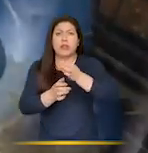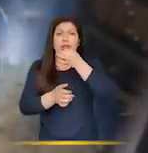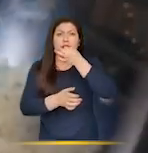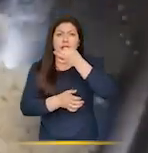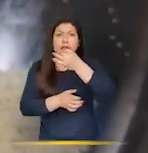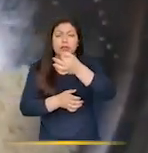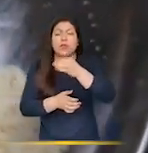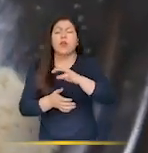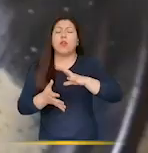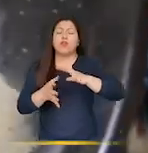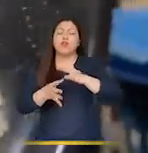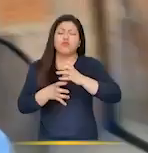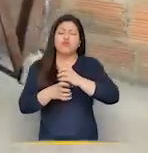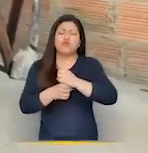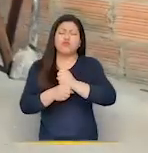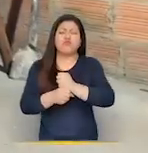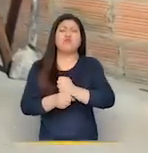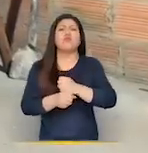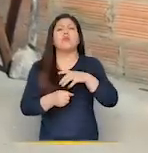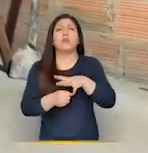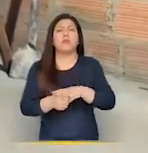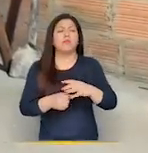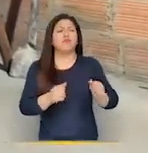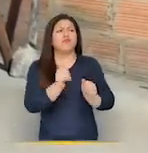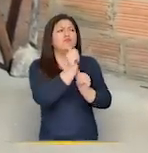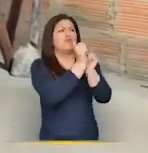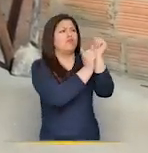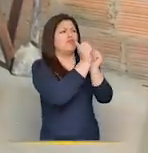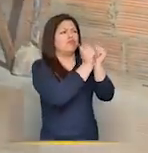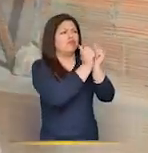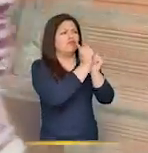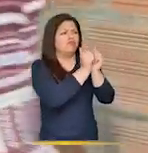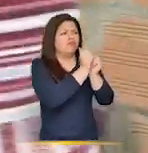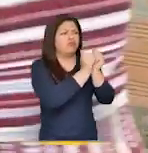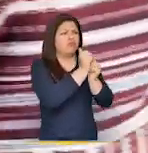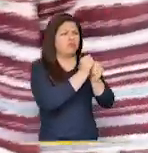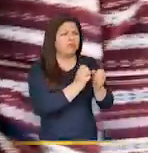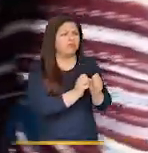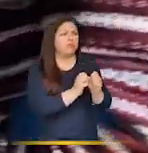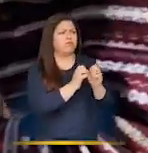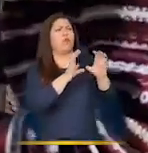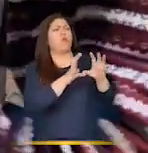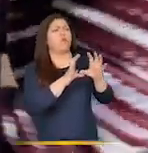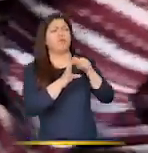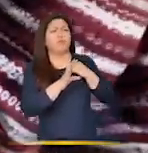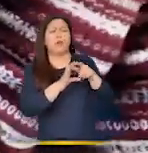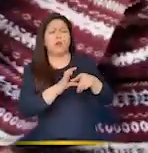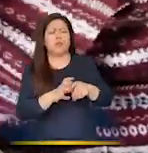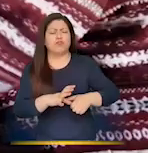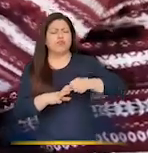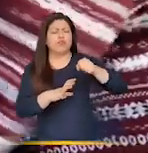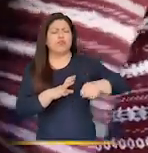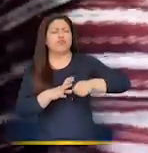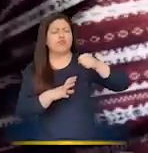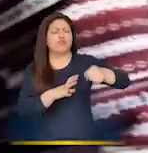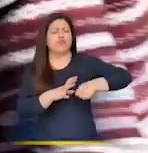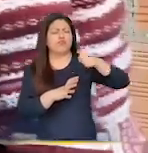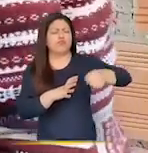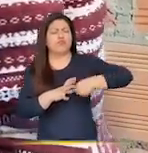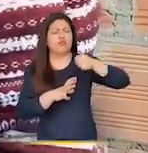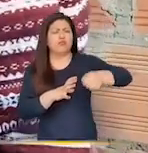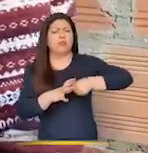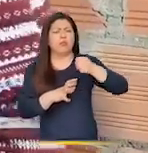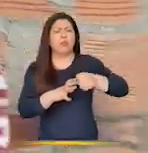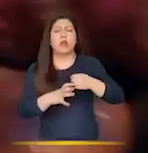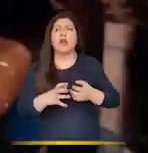cuajada. Y ahí sí me echo a moler en el motor para poder hacer amasar el pan en la mesa para echarlo y al horno. Y voy